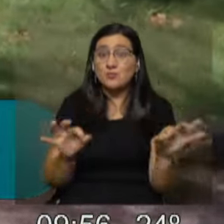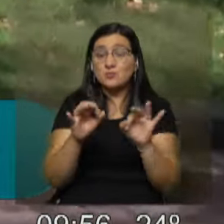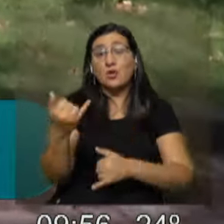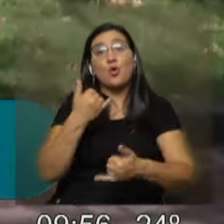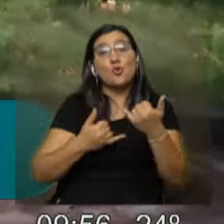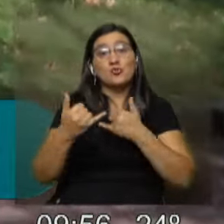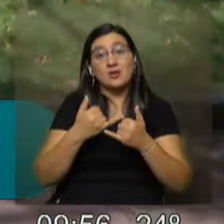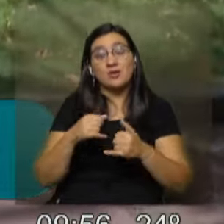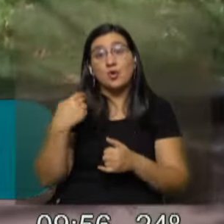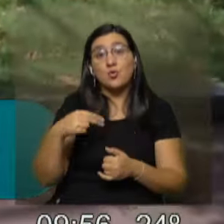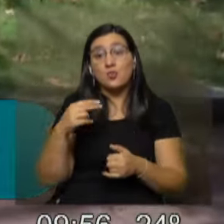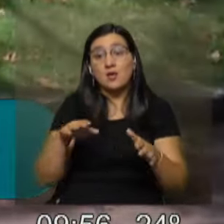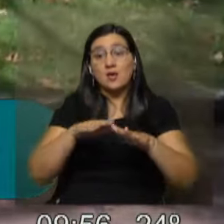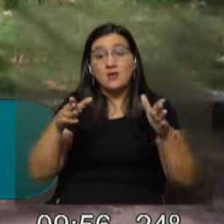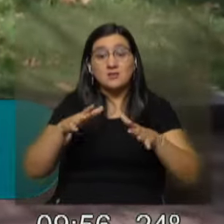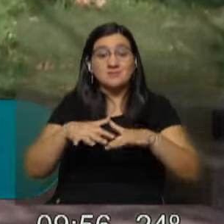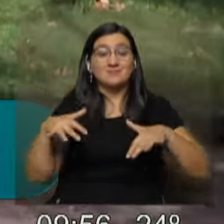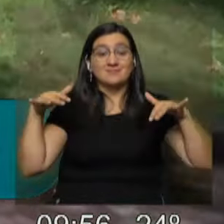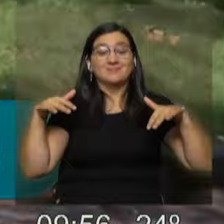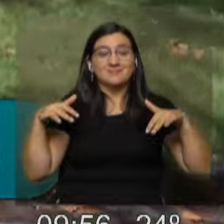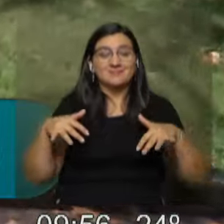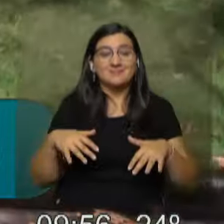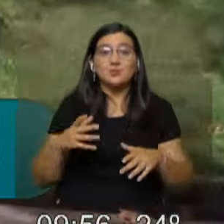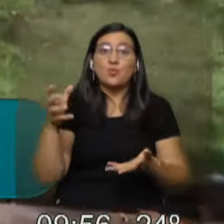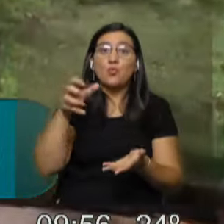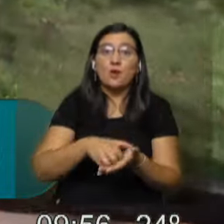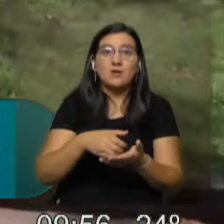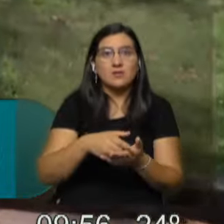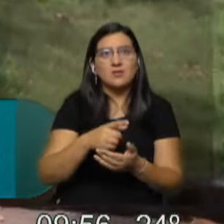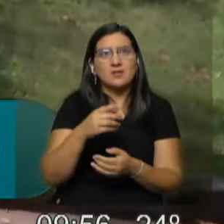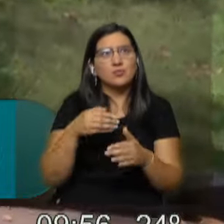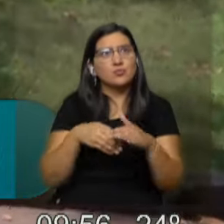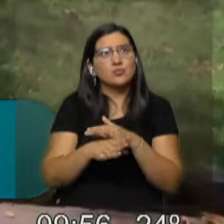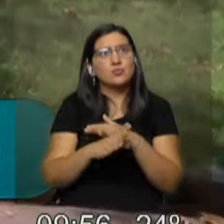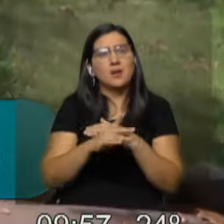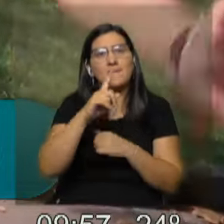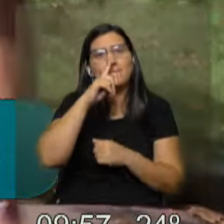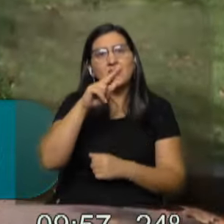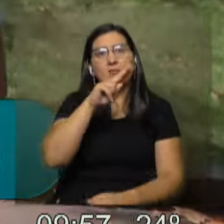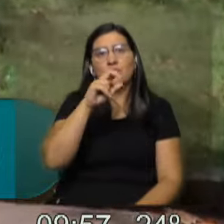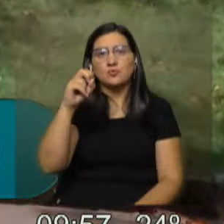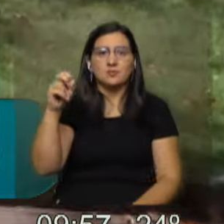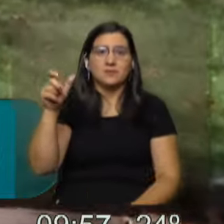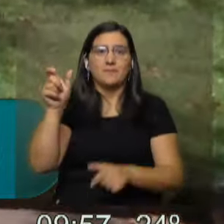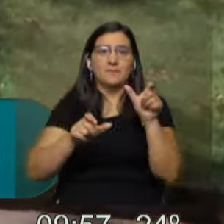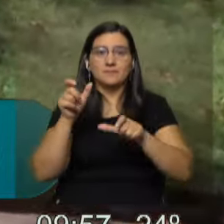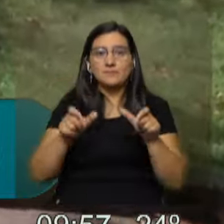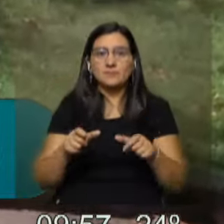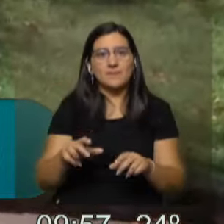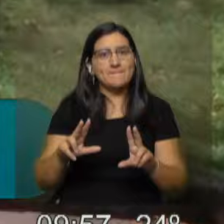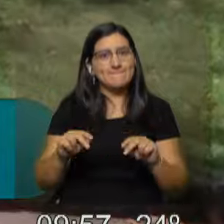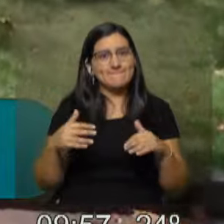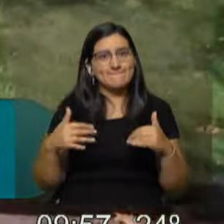nos subimos a un escenario en el Tropi, ¿qué es lo que se siente? Es un lugar donde entran 1.200 personas fácil. ¿Qué te pasa a vos cuando estás ahí